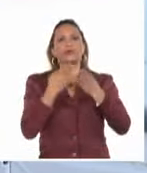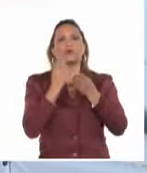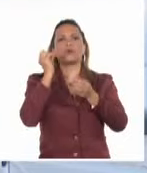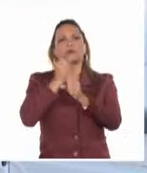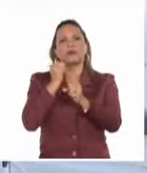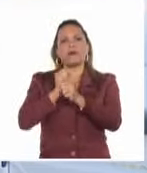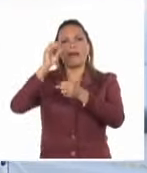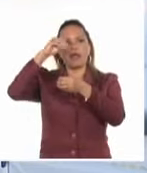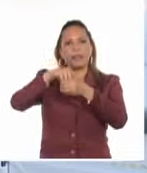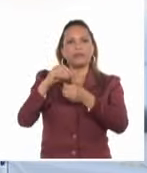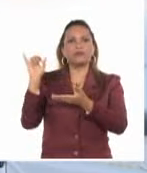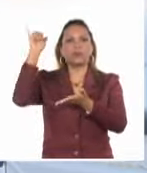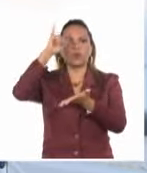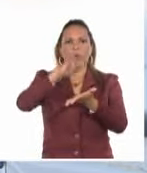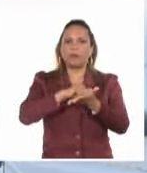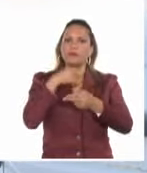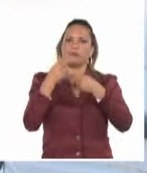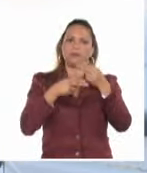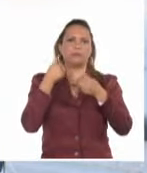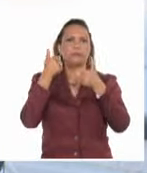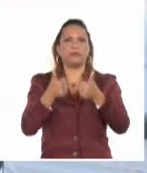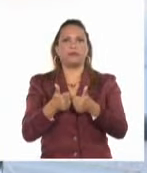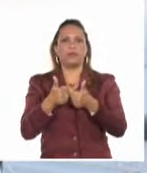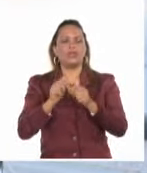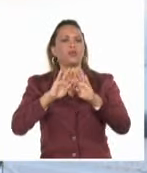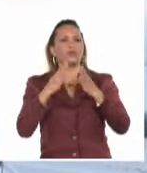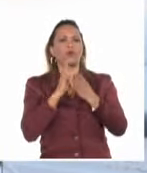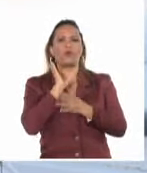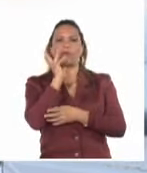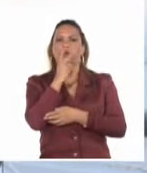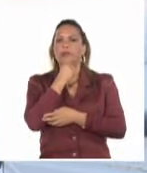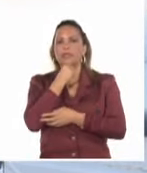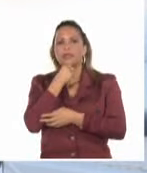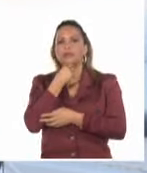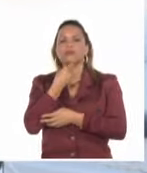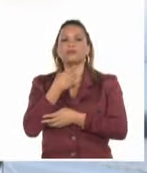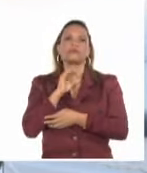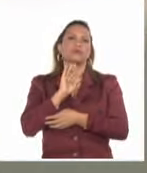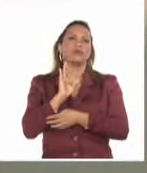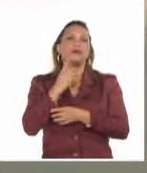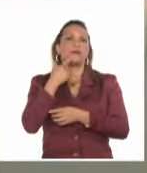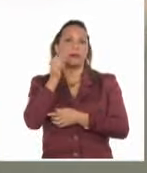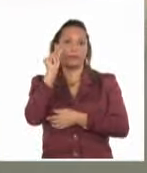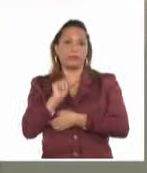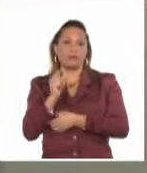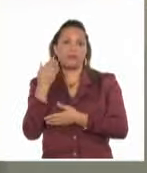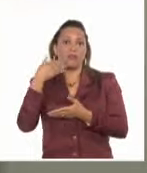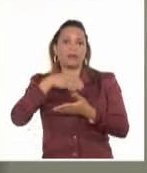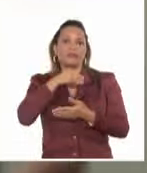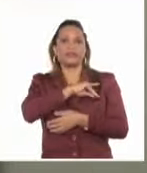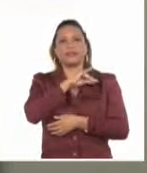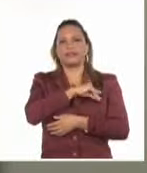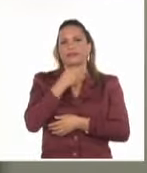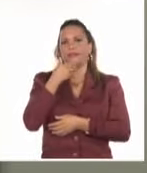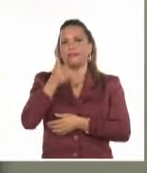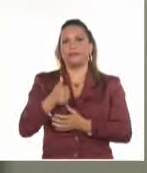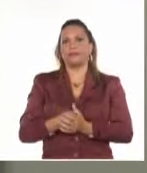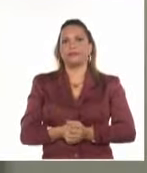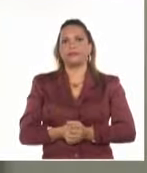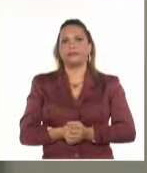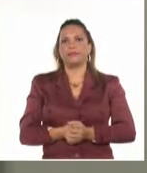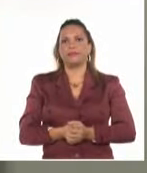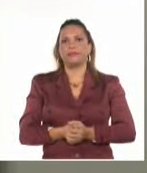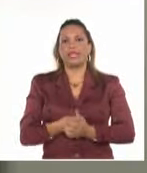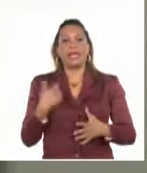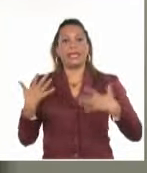interiores, quedando un confort para satisfacer nuestros pasajeros. El entretenimiento hacia los pasajeros,